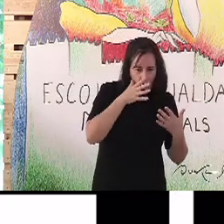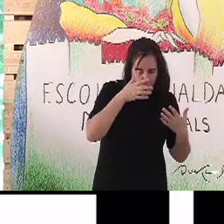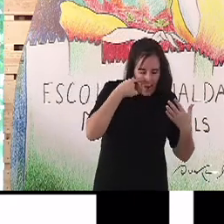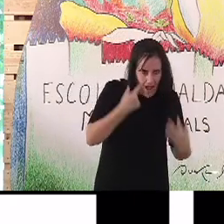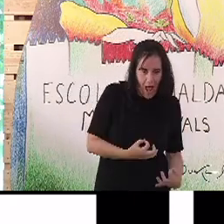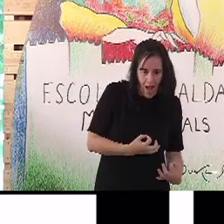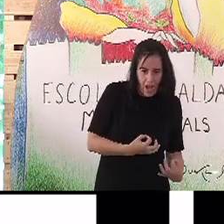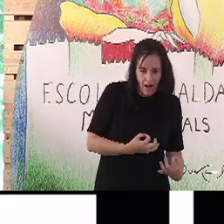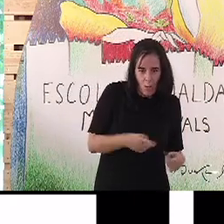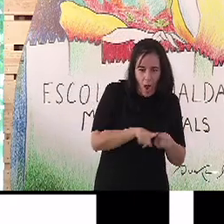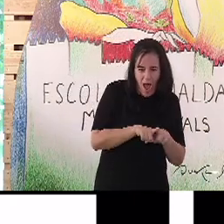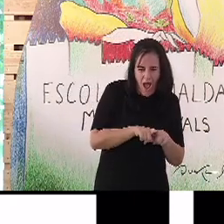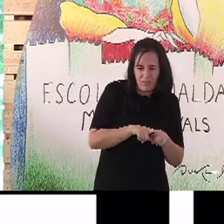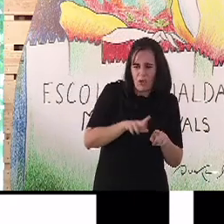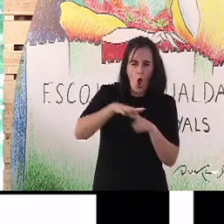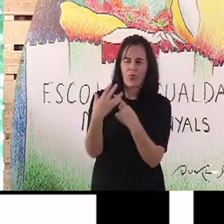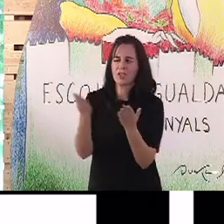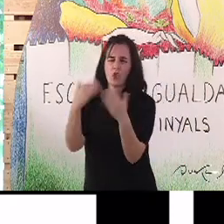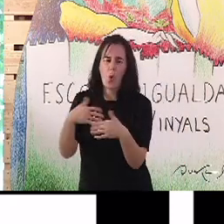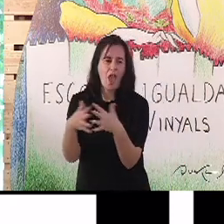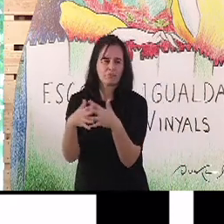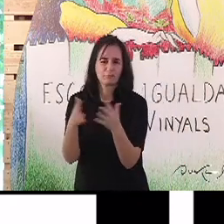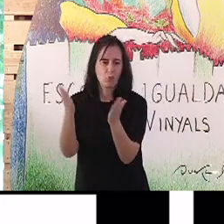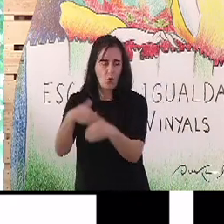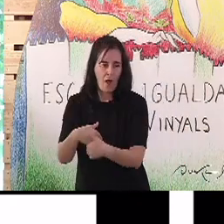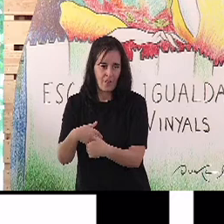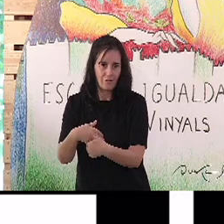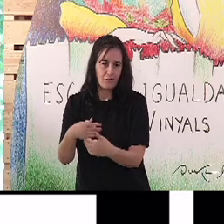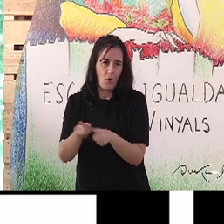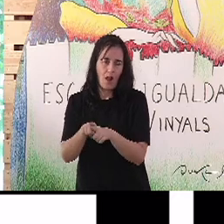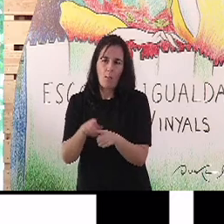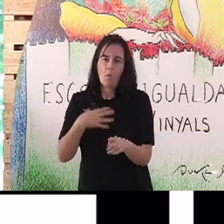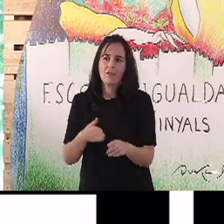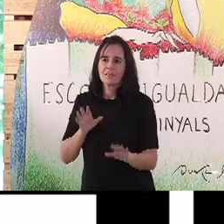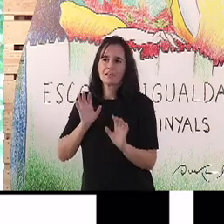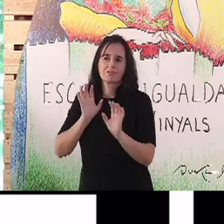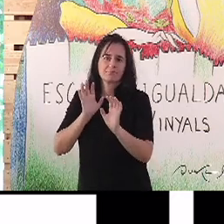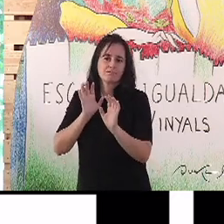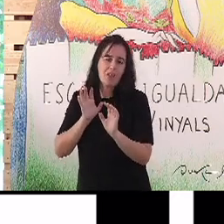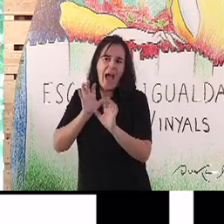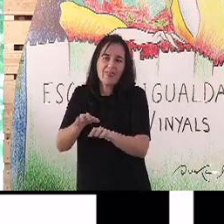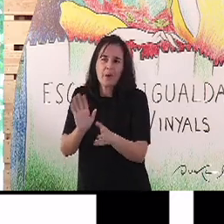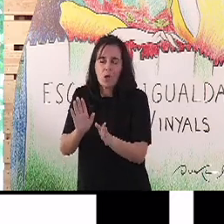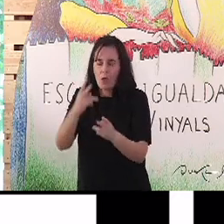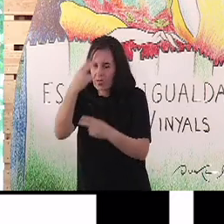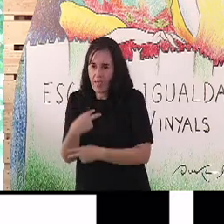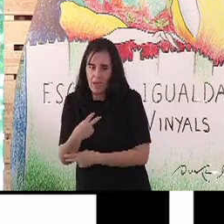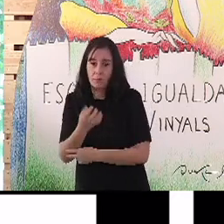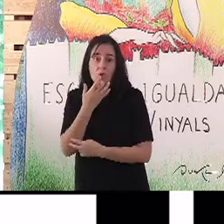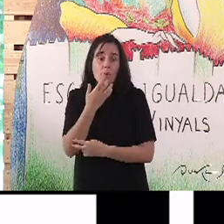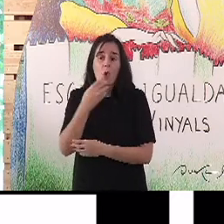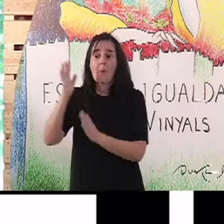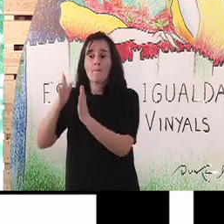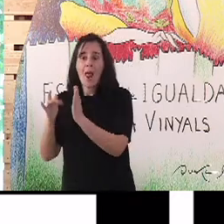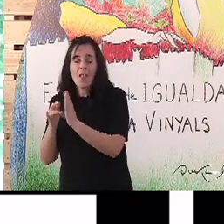interveñen a cegas. De feito, na experiencia de coñecer o que se facía en dous ayuntamientos, como pudo ser Valencia e Barcelona,